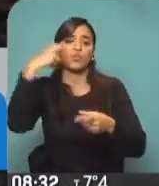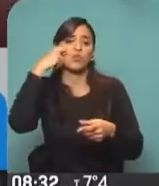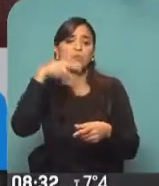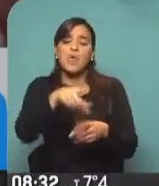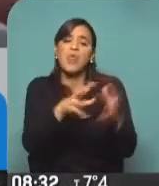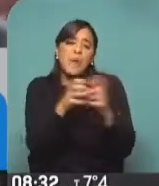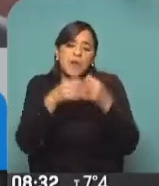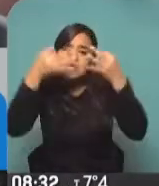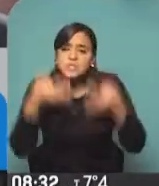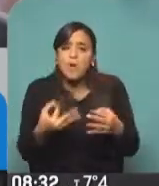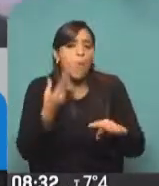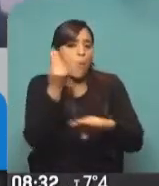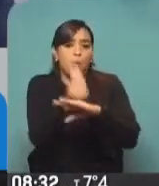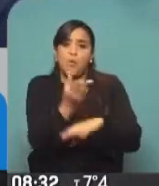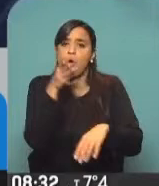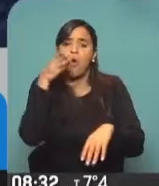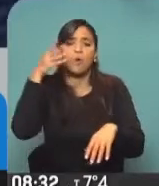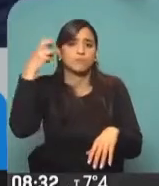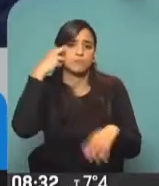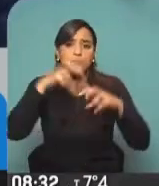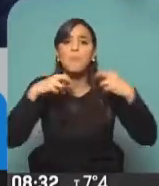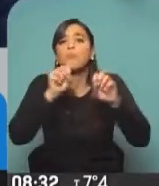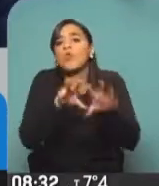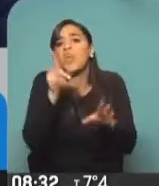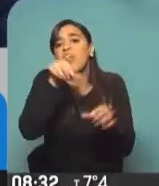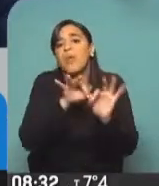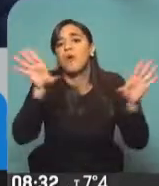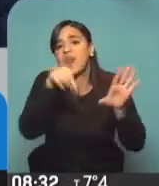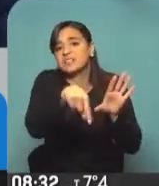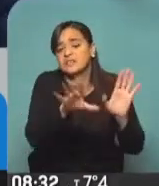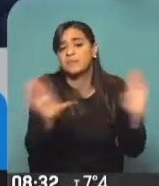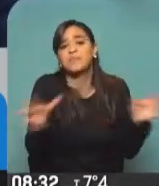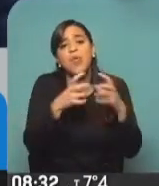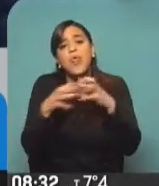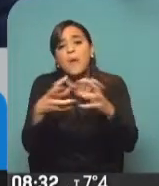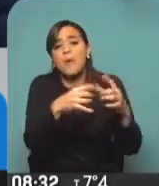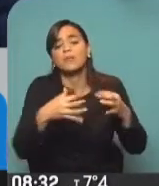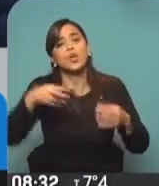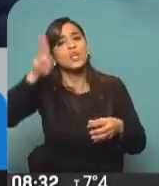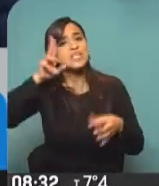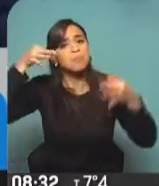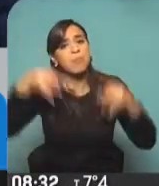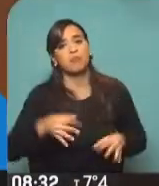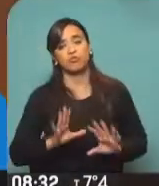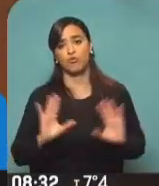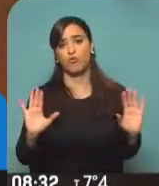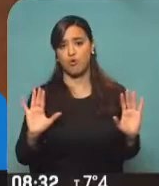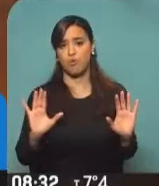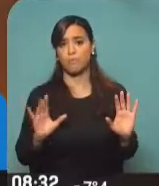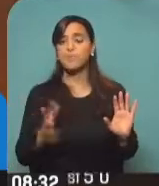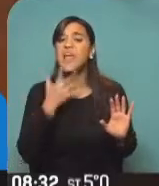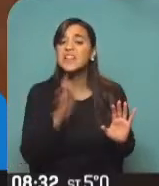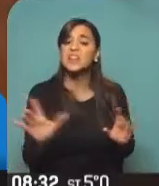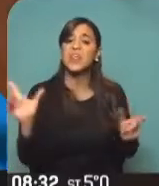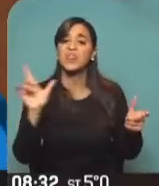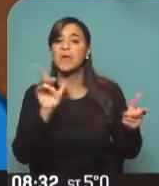volver a estar en ese espacio que es un espacio democrático y siempre creo que tiene que ser un debate con mucho respeto entendiendo